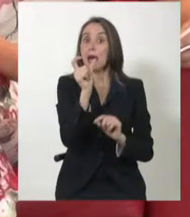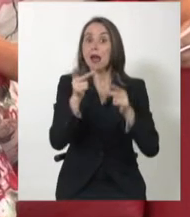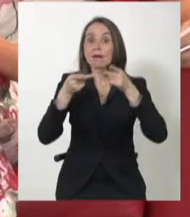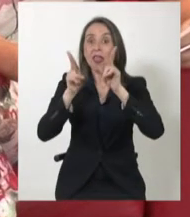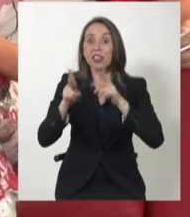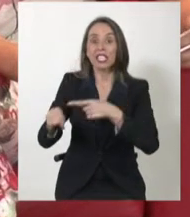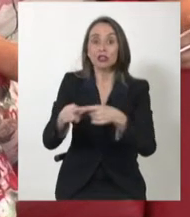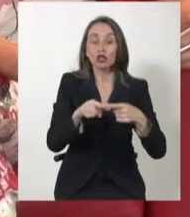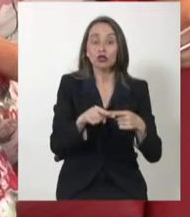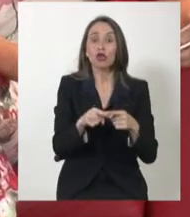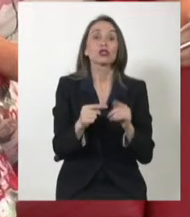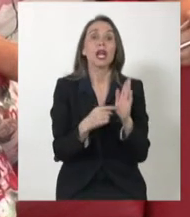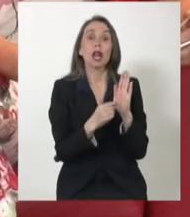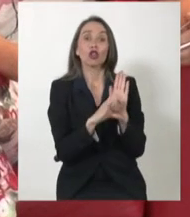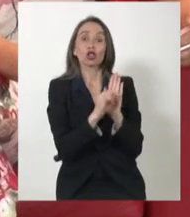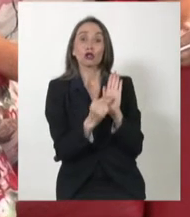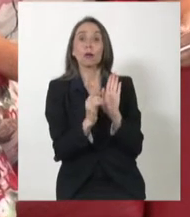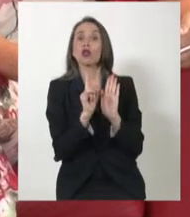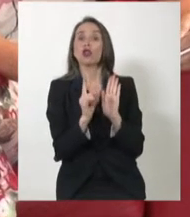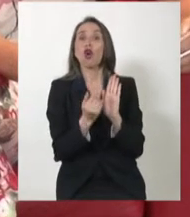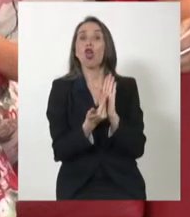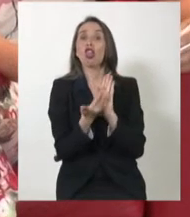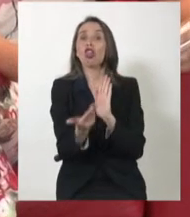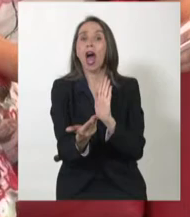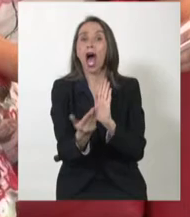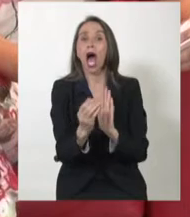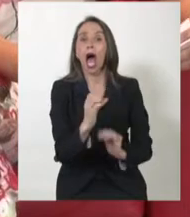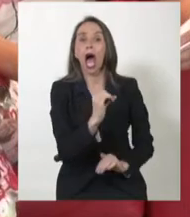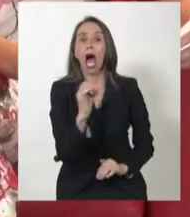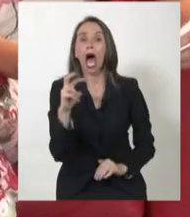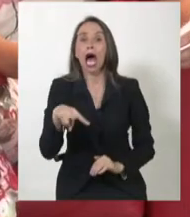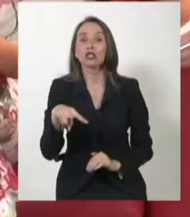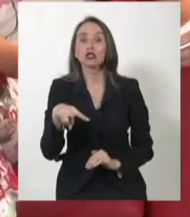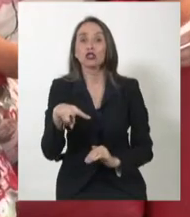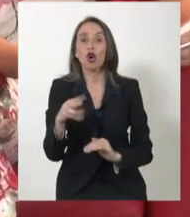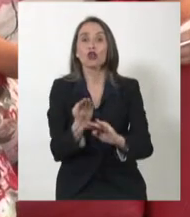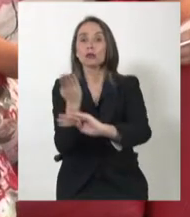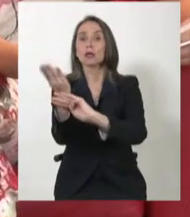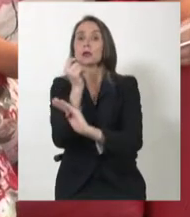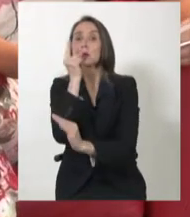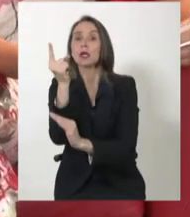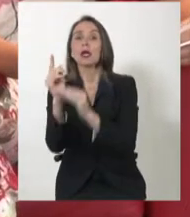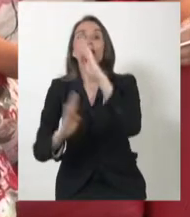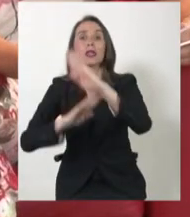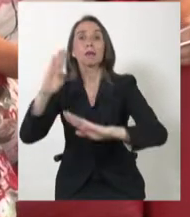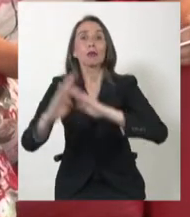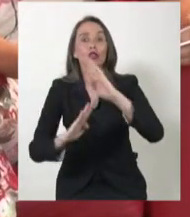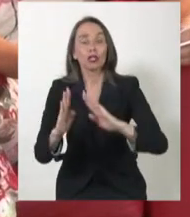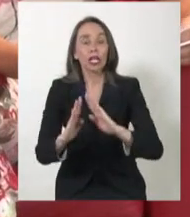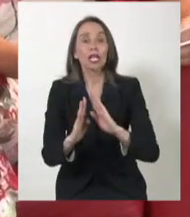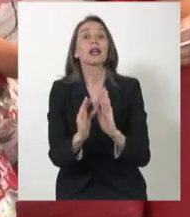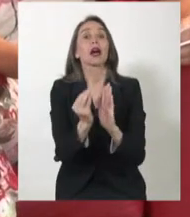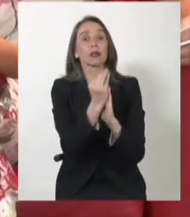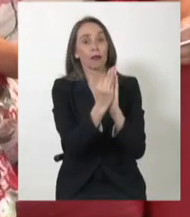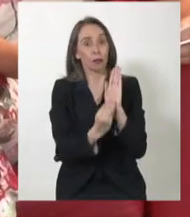de protección que los proteja. Y eso debe estar contenido en la Constitución,